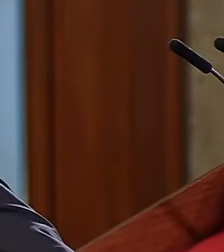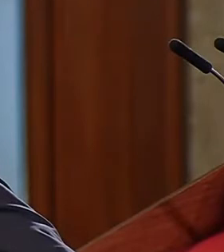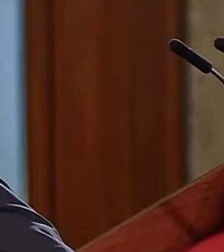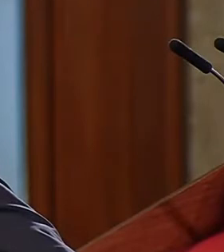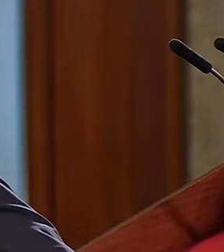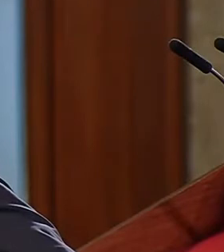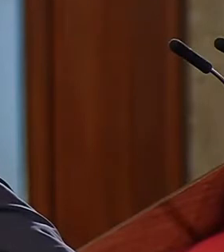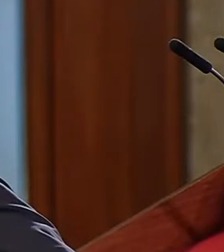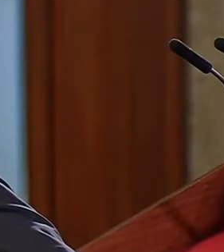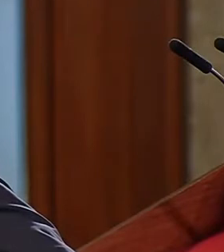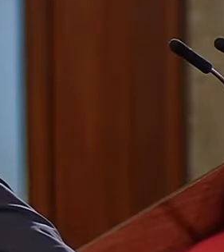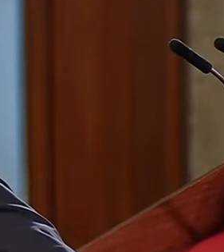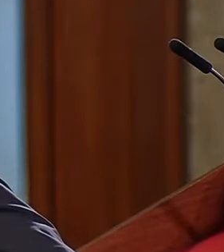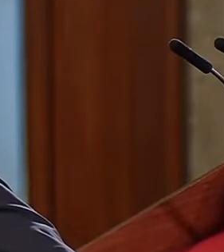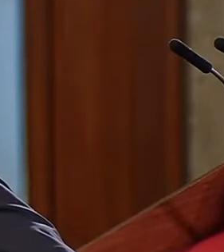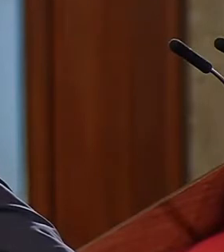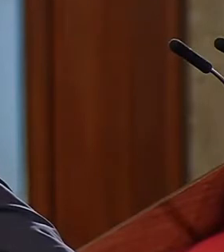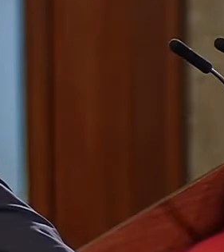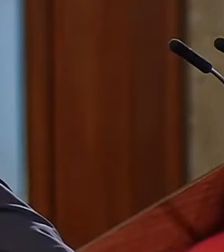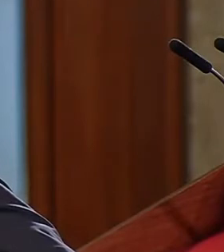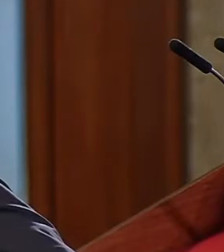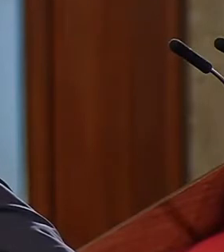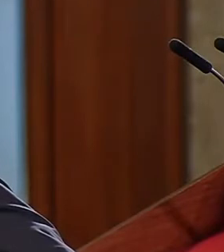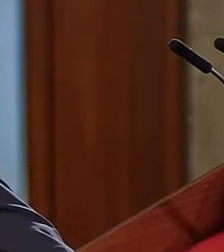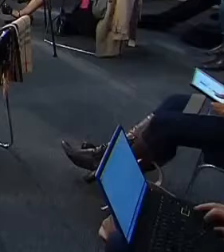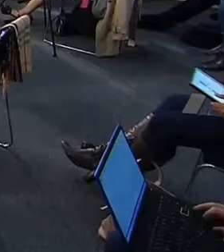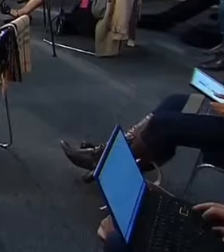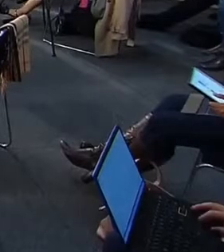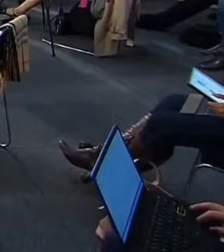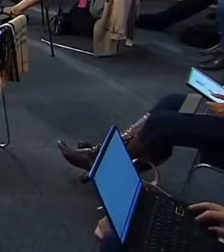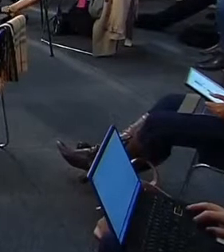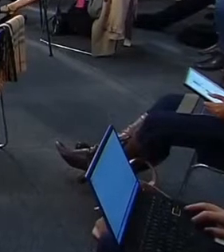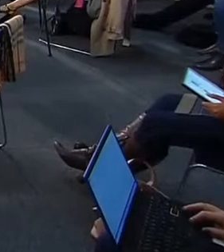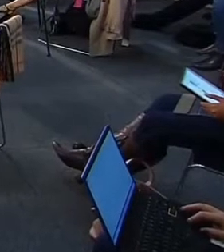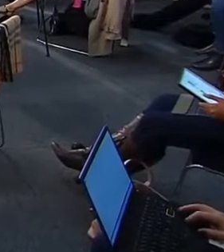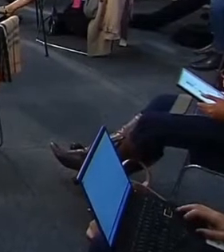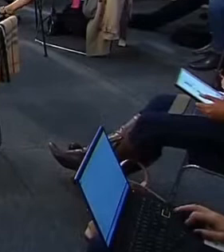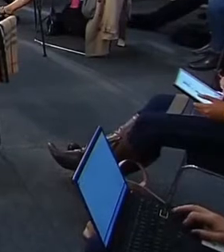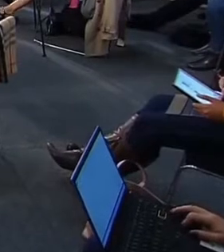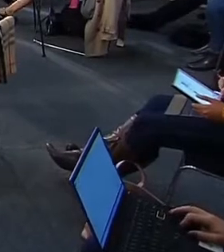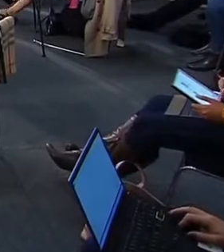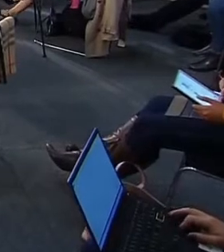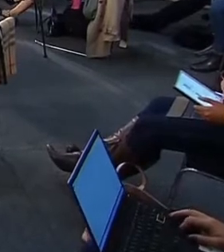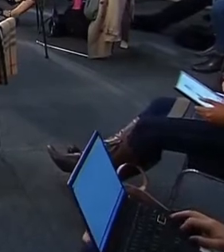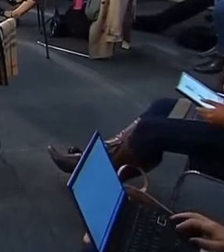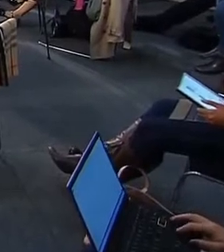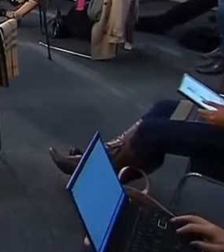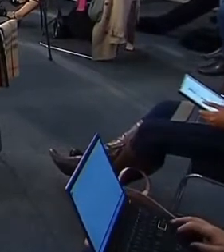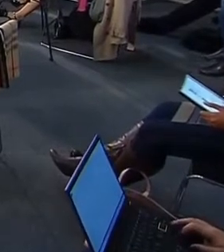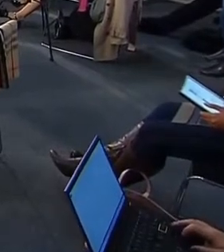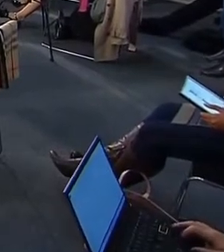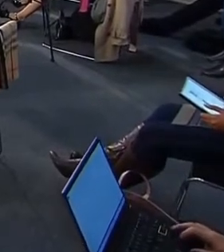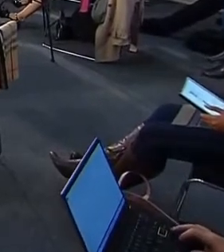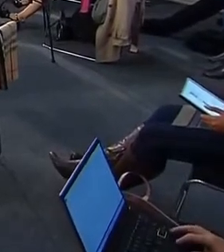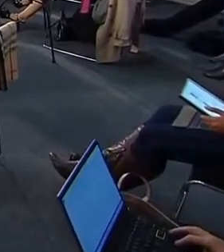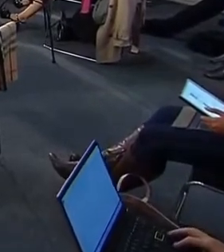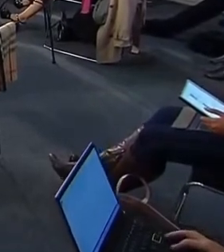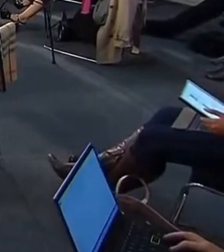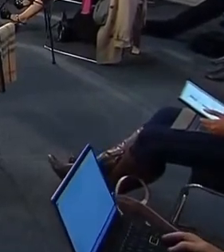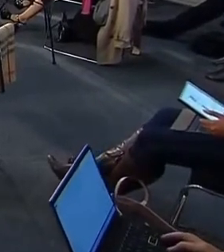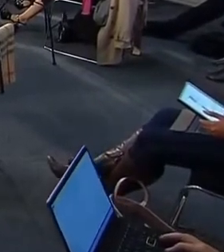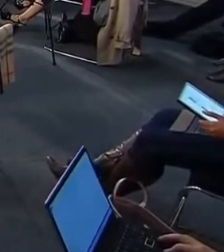basta rezar, hacen falta muchas cosas para conseguir la paz. No,